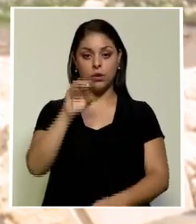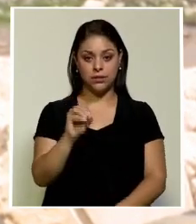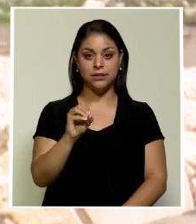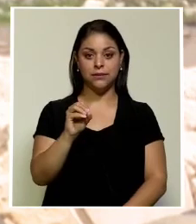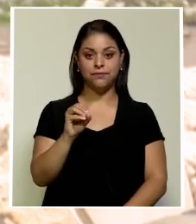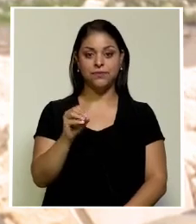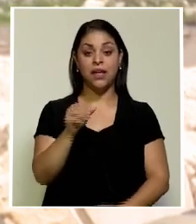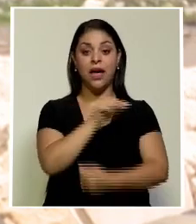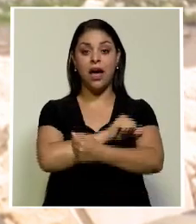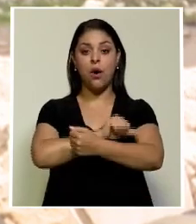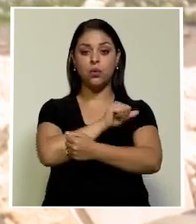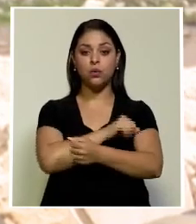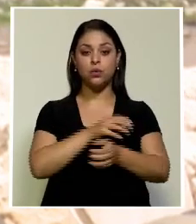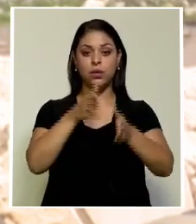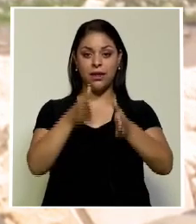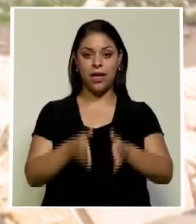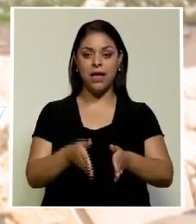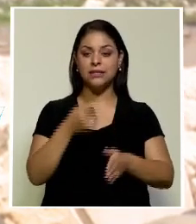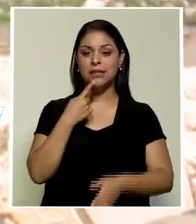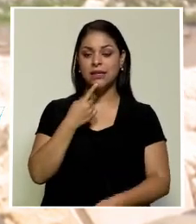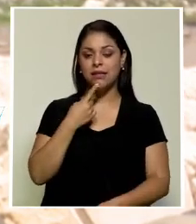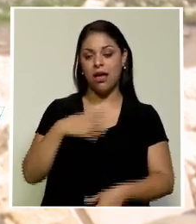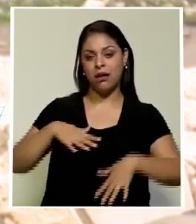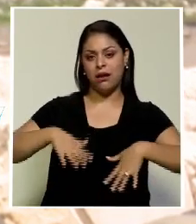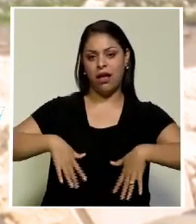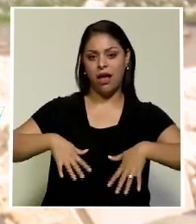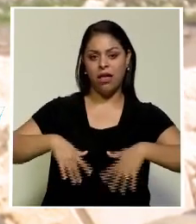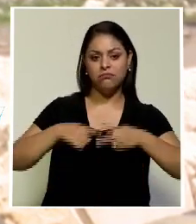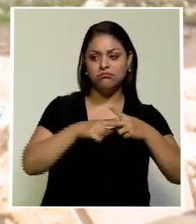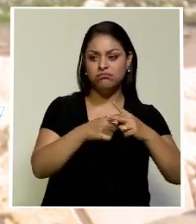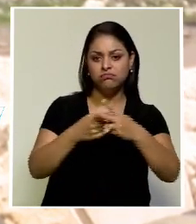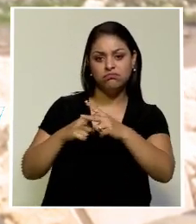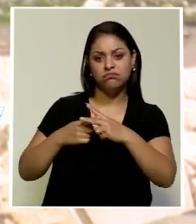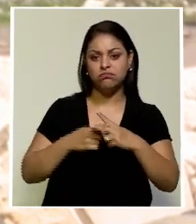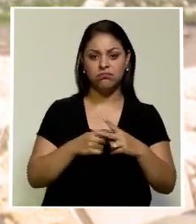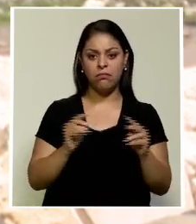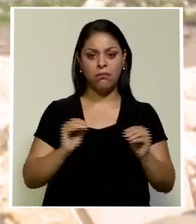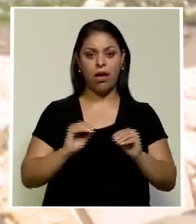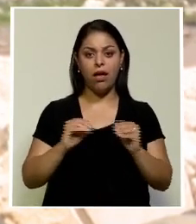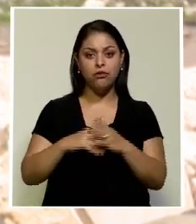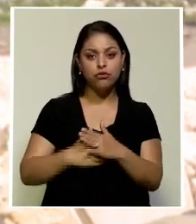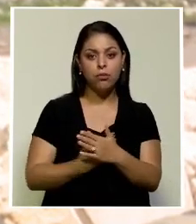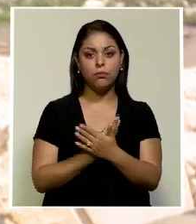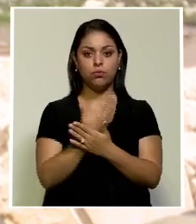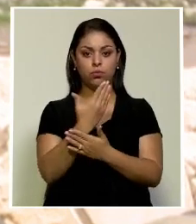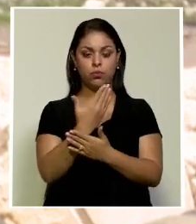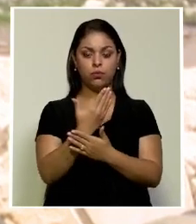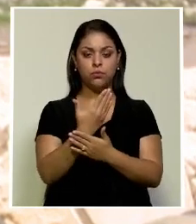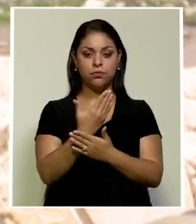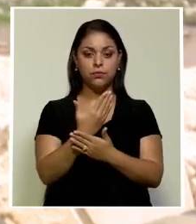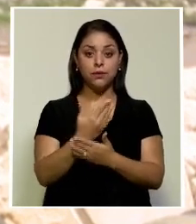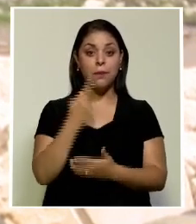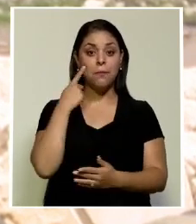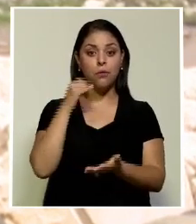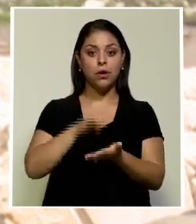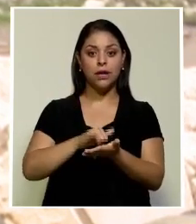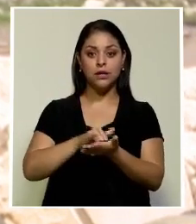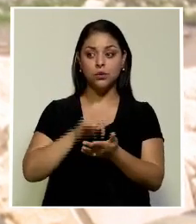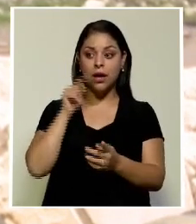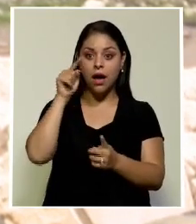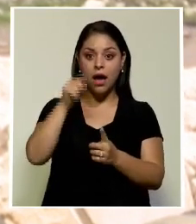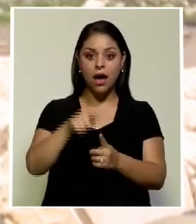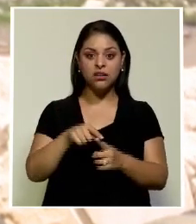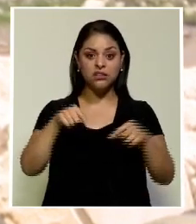mismas autoridades señalan que no se le ha hecho mayor trabajo de remodelación y es por eso que al día de hoy lo catalogan